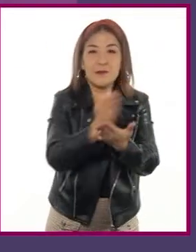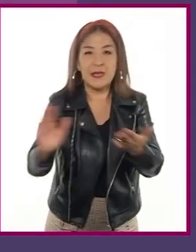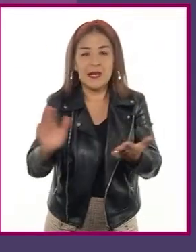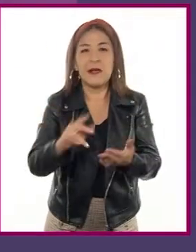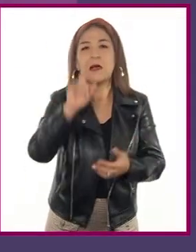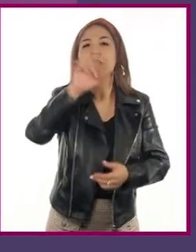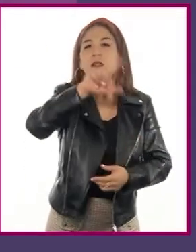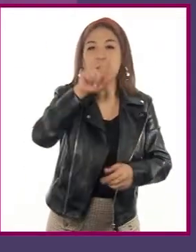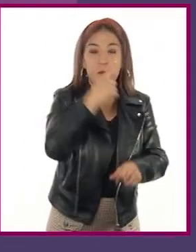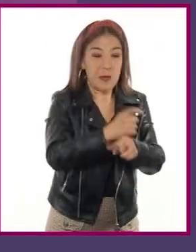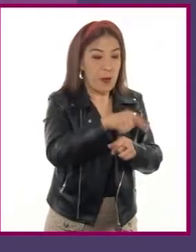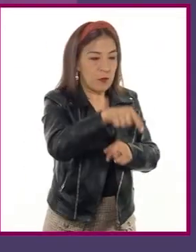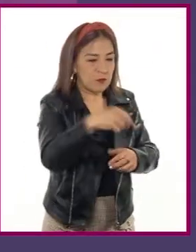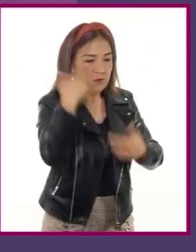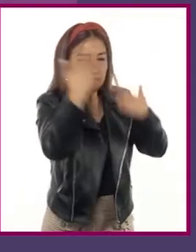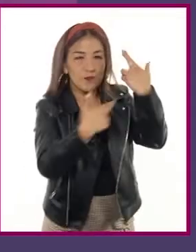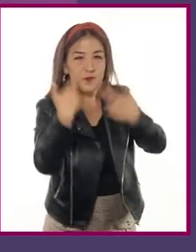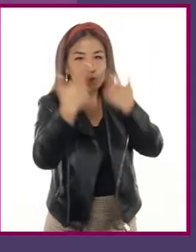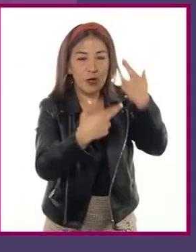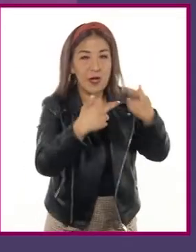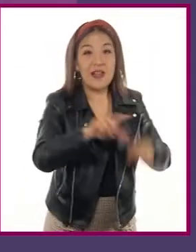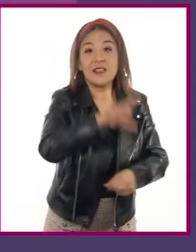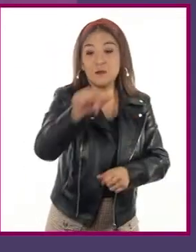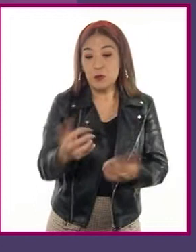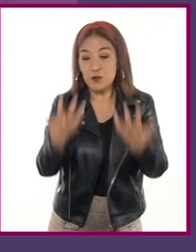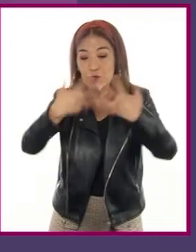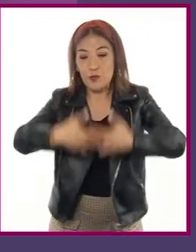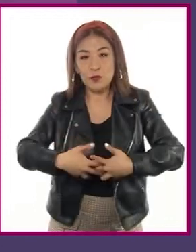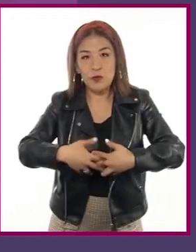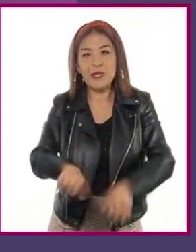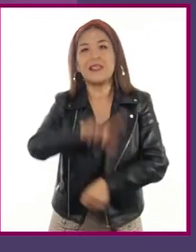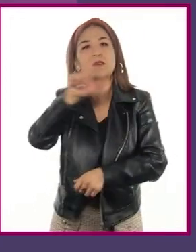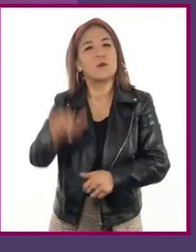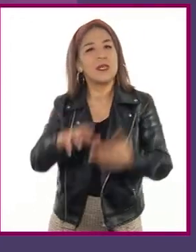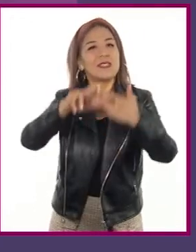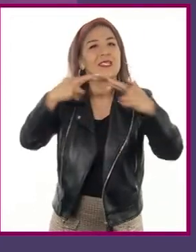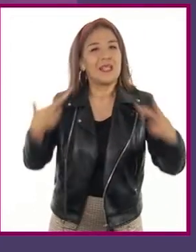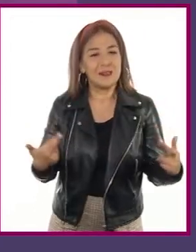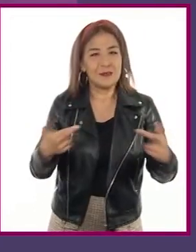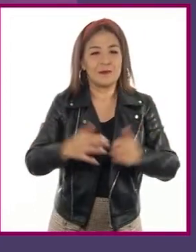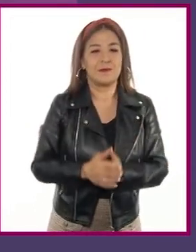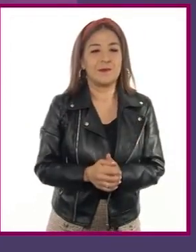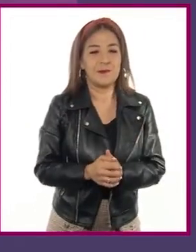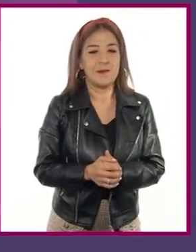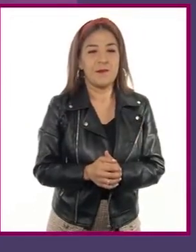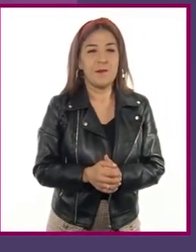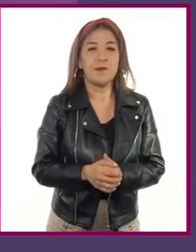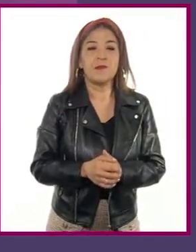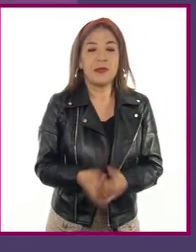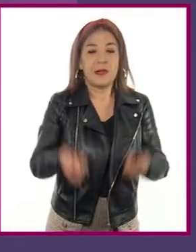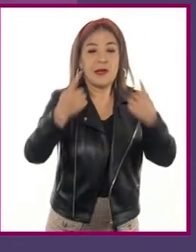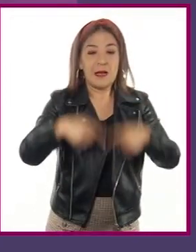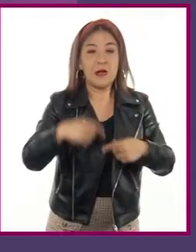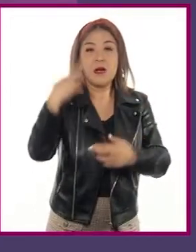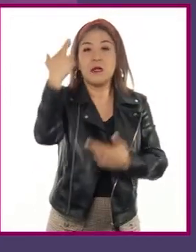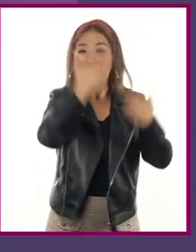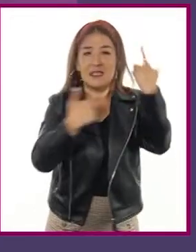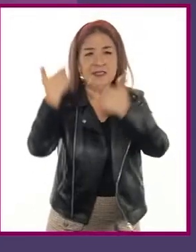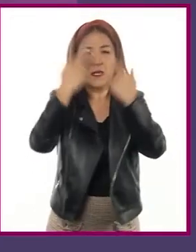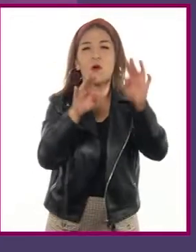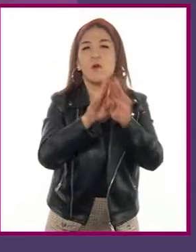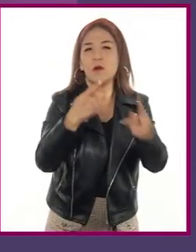para examinar sus elementos, funciones y relaciones. Mientras tanto, el análisis